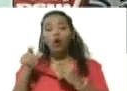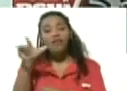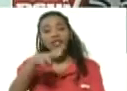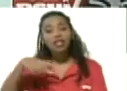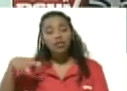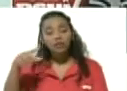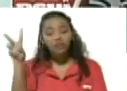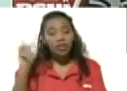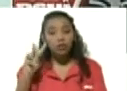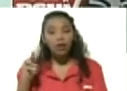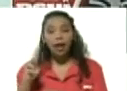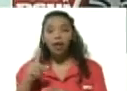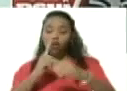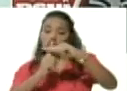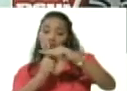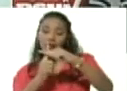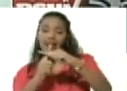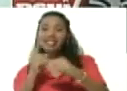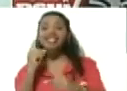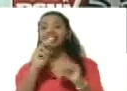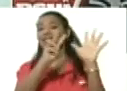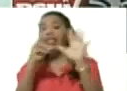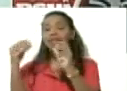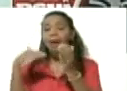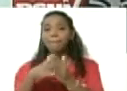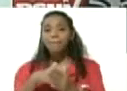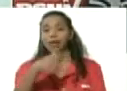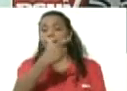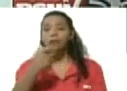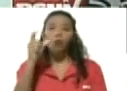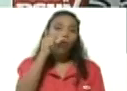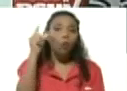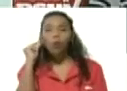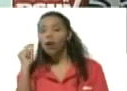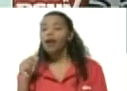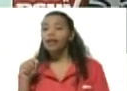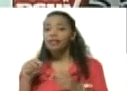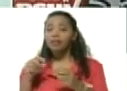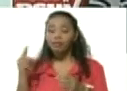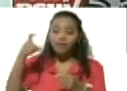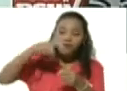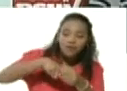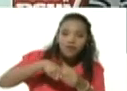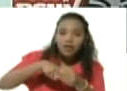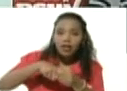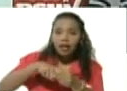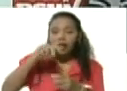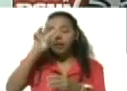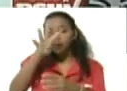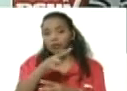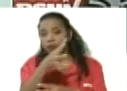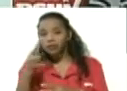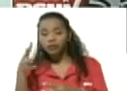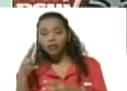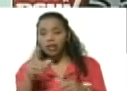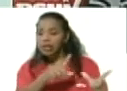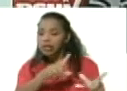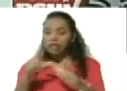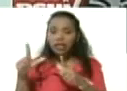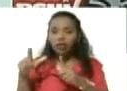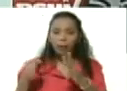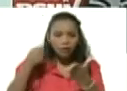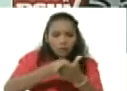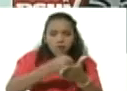de 70.000 mujeres y hombres, cuadros del Partido Socialista Unido de Venezuela, listos para la batalla de un